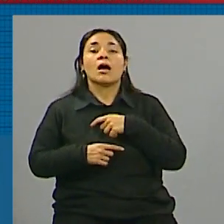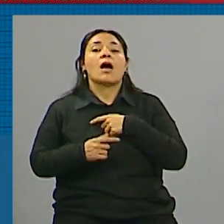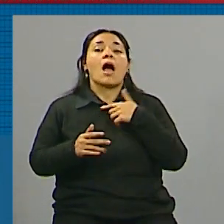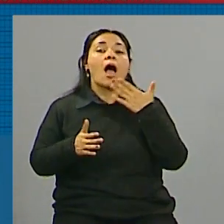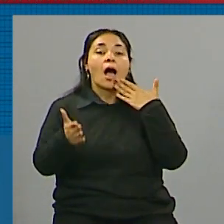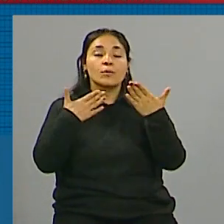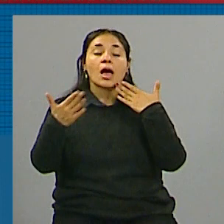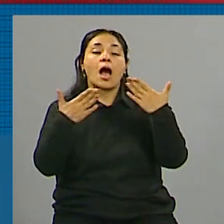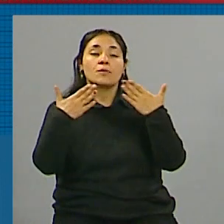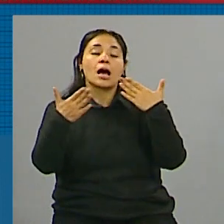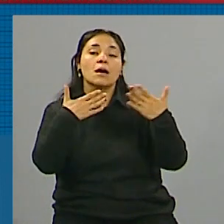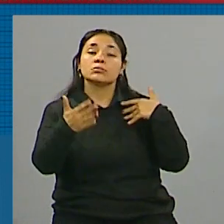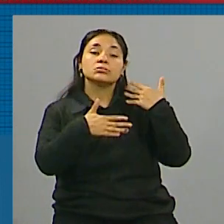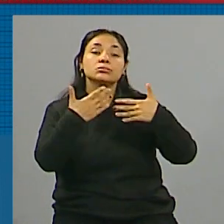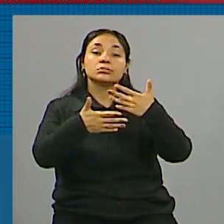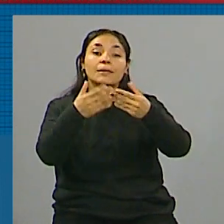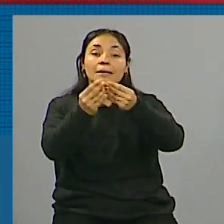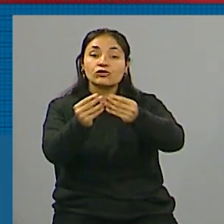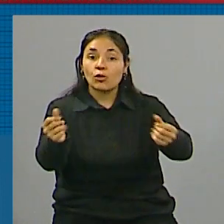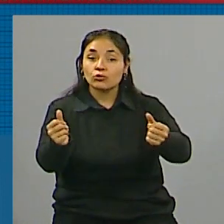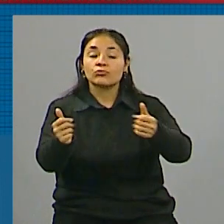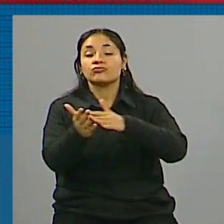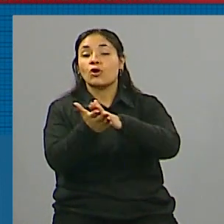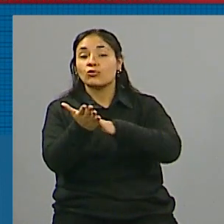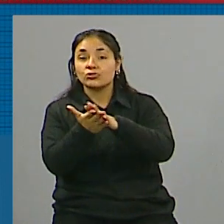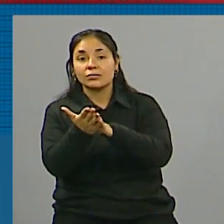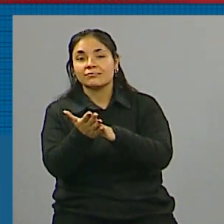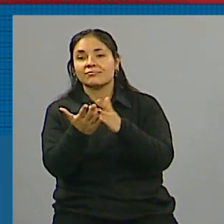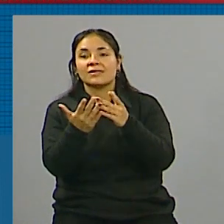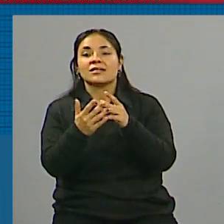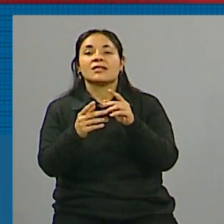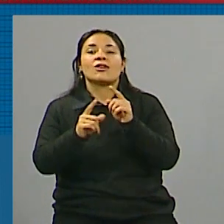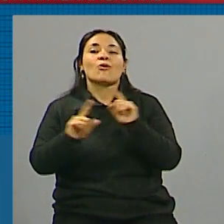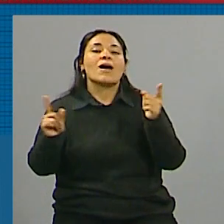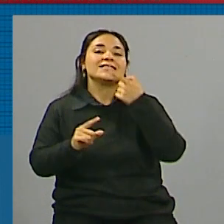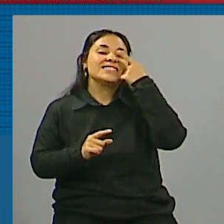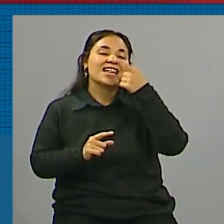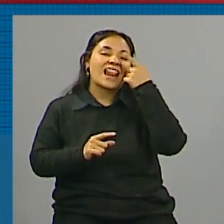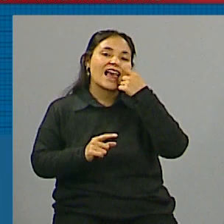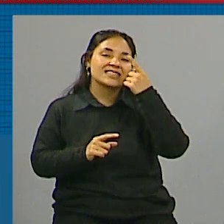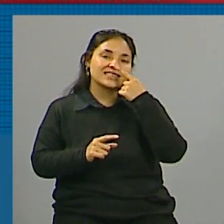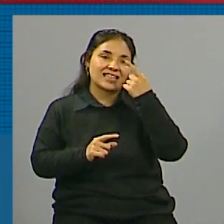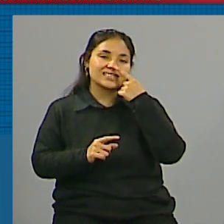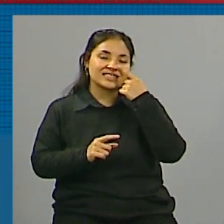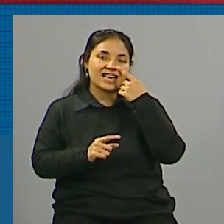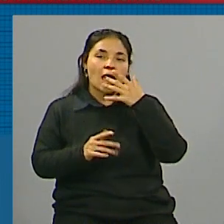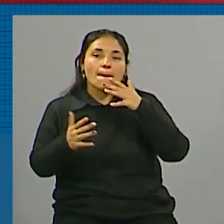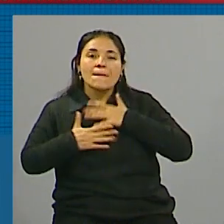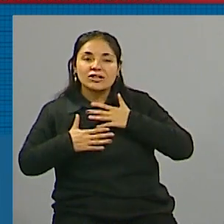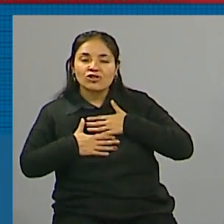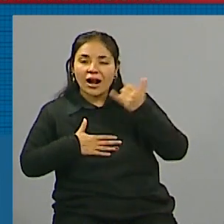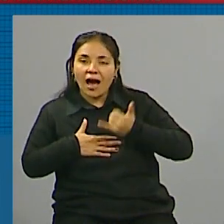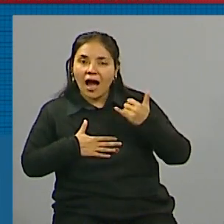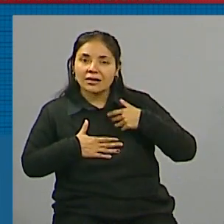diálogos concretos para poder encontrar una salida, no sean los intereses individuales de algún país en particular los que no permitan que este